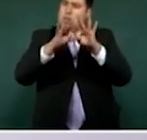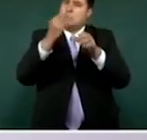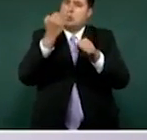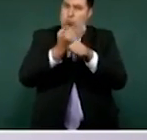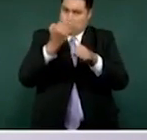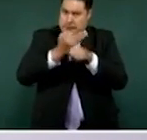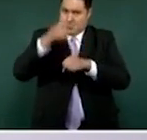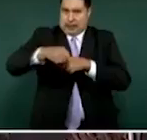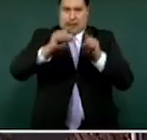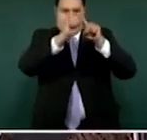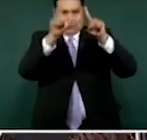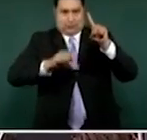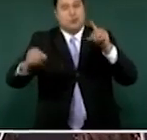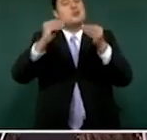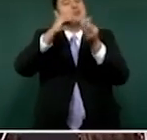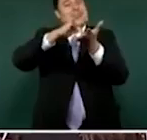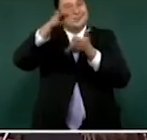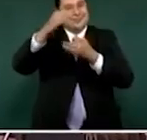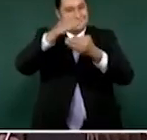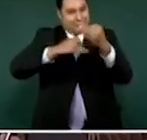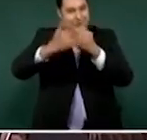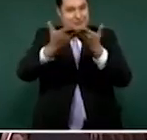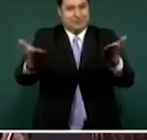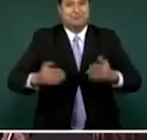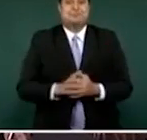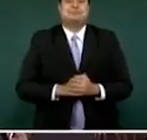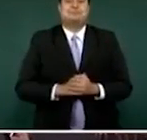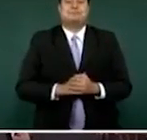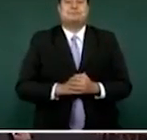en nuestro país. Muchas gracias a todos.